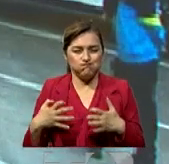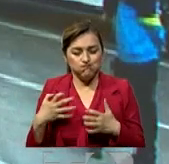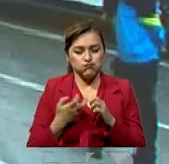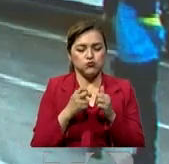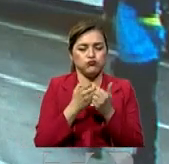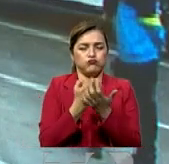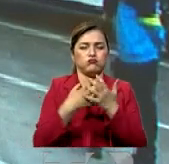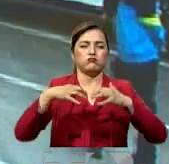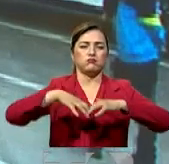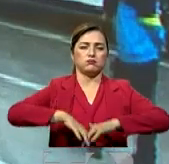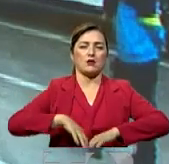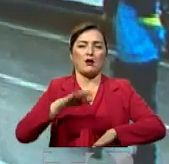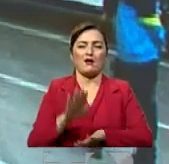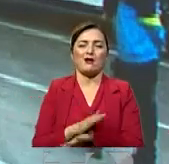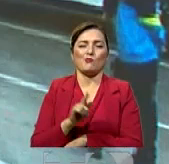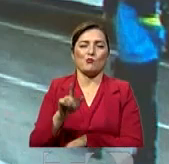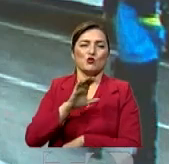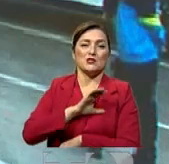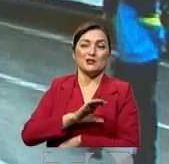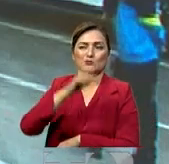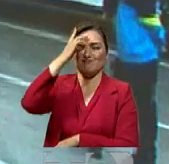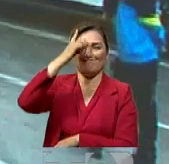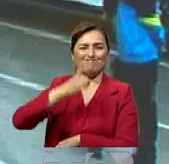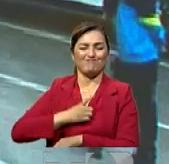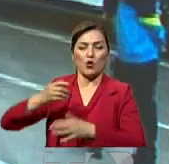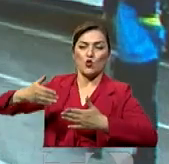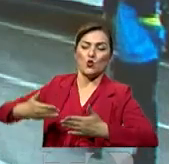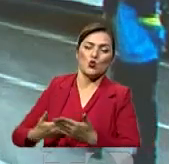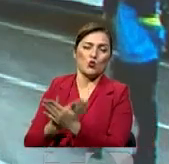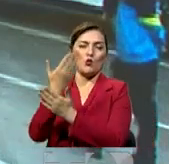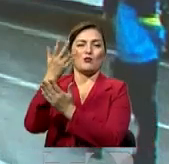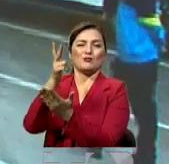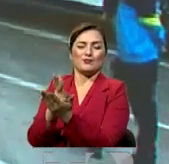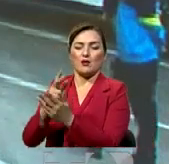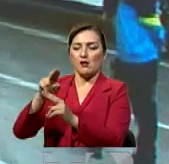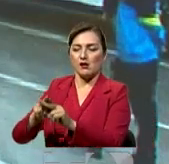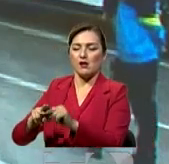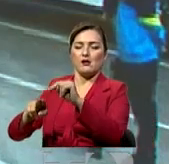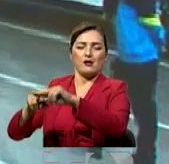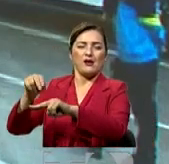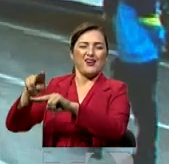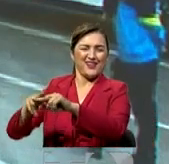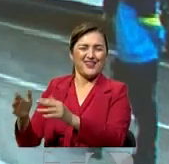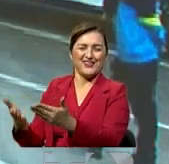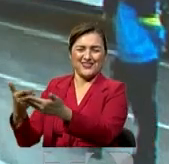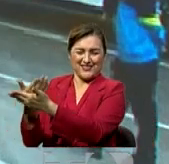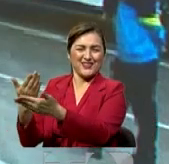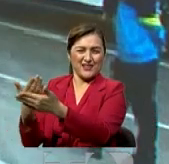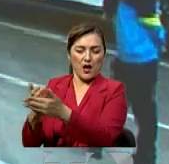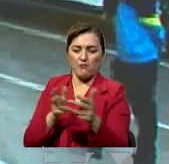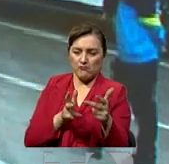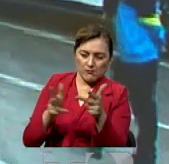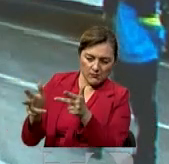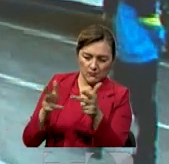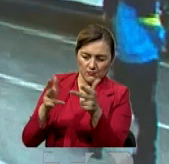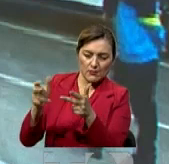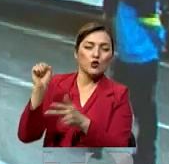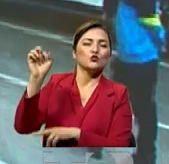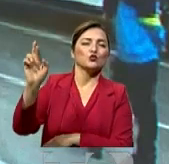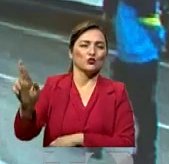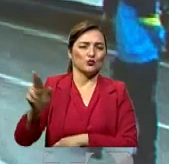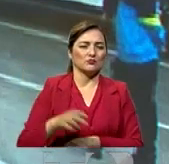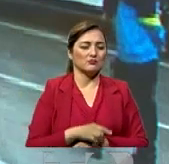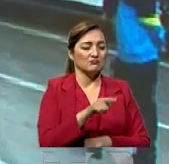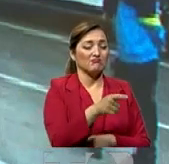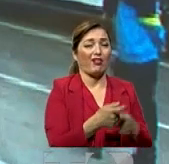crisis económica debido a que el municipio trasladó el 60% de buses del transporte nacional a la nueva terminal sur. Piden